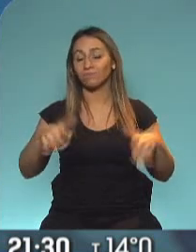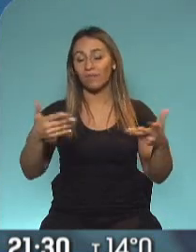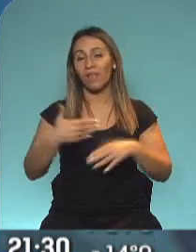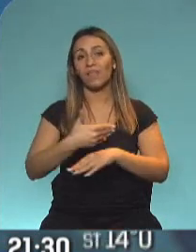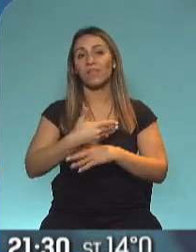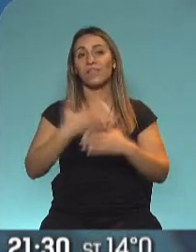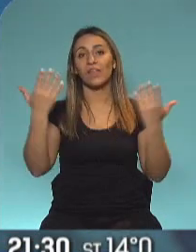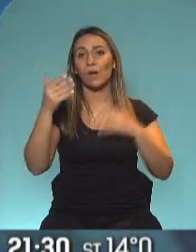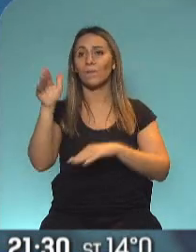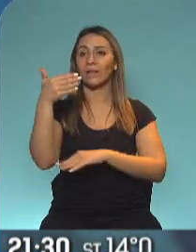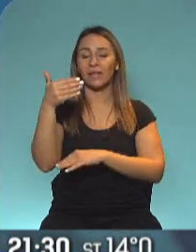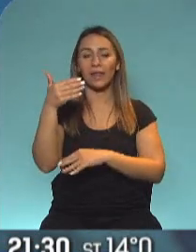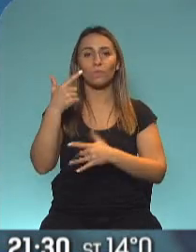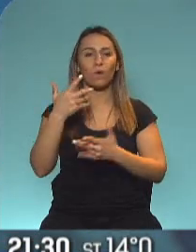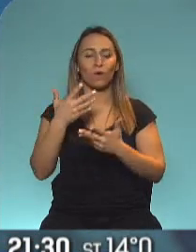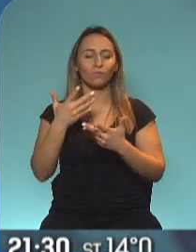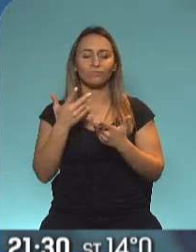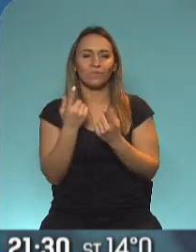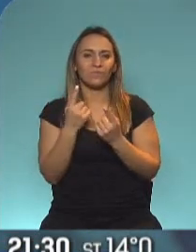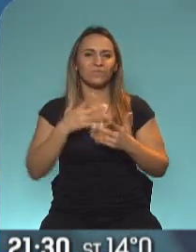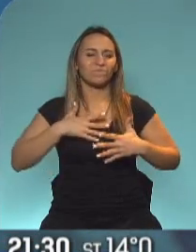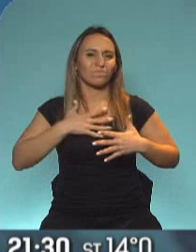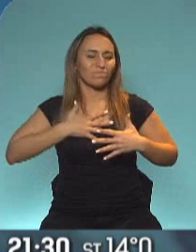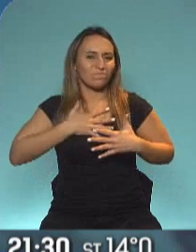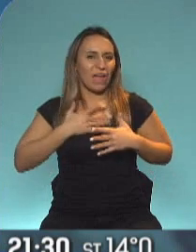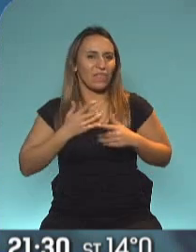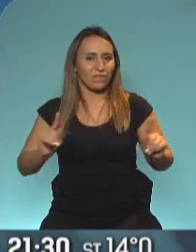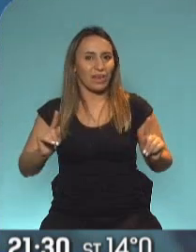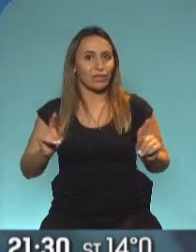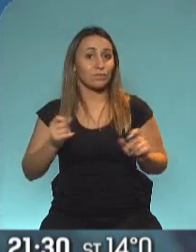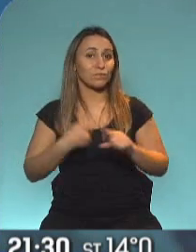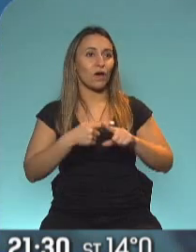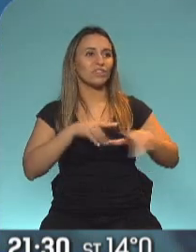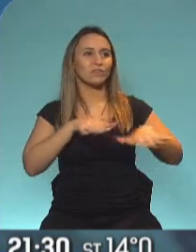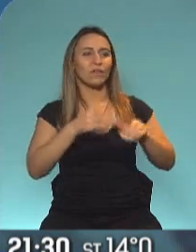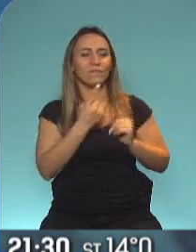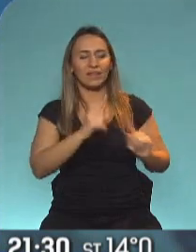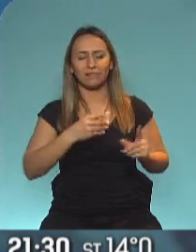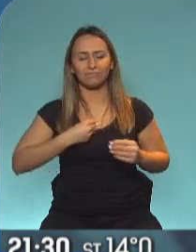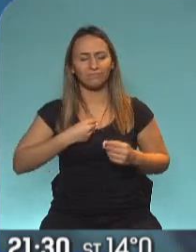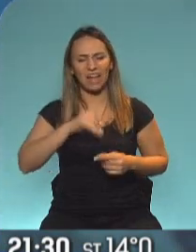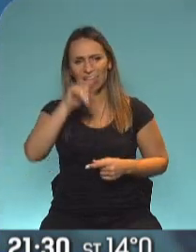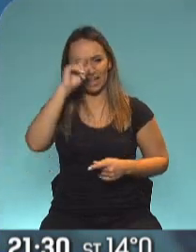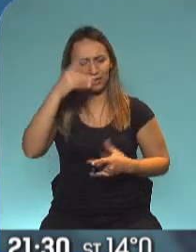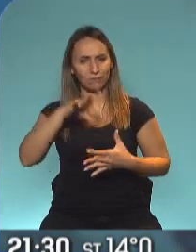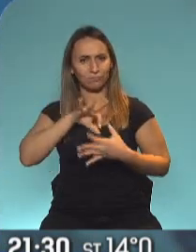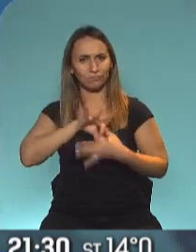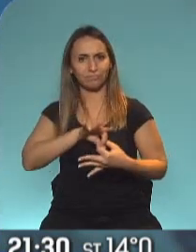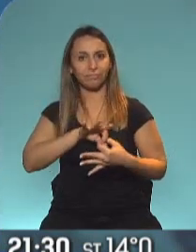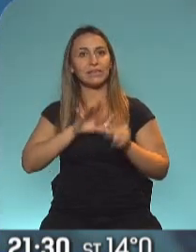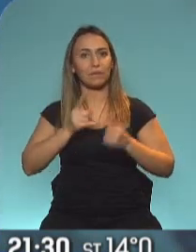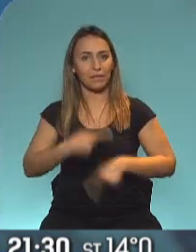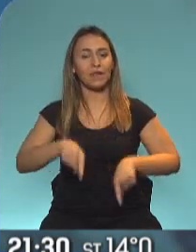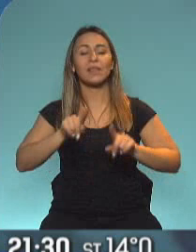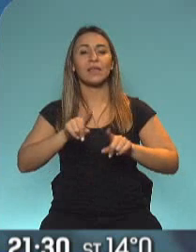muy particular para todos los argentinos por la difícil situación. Tiene que ver con el sentir nacional y los símbolos patrios, seguramente